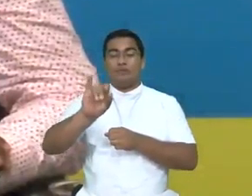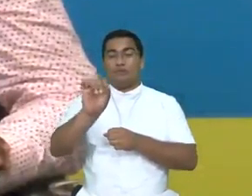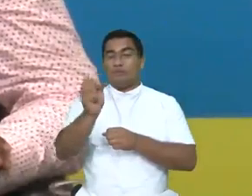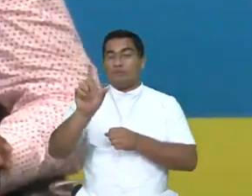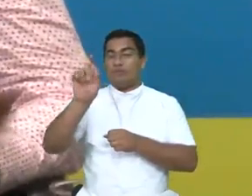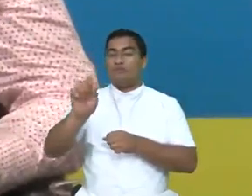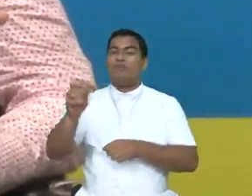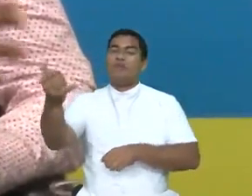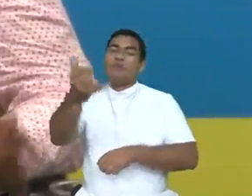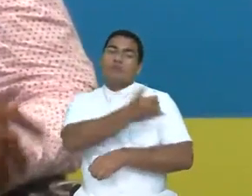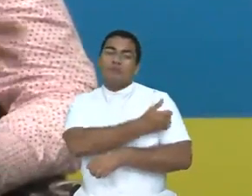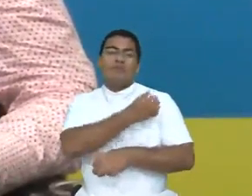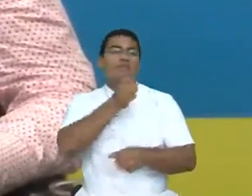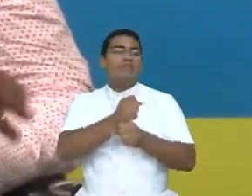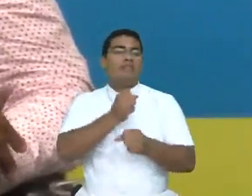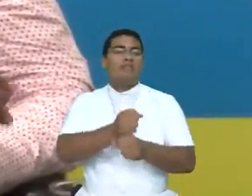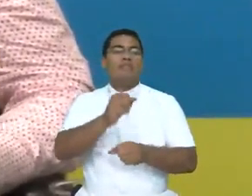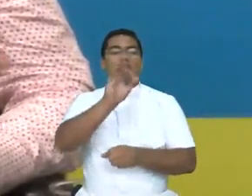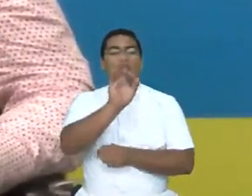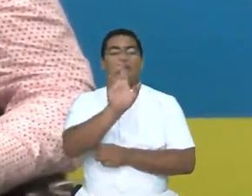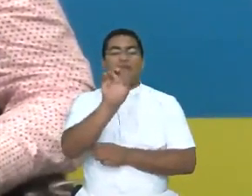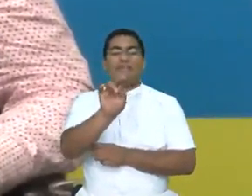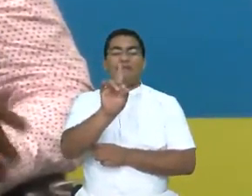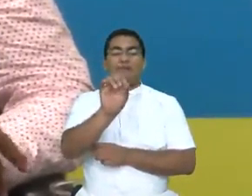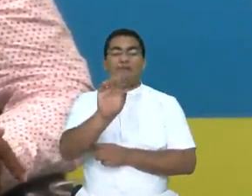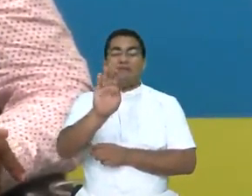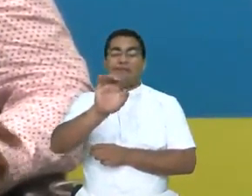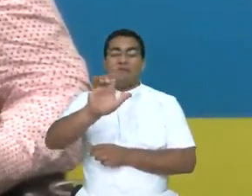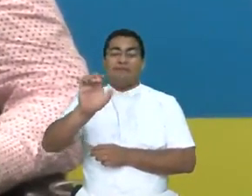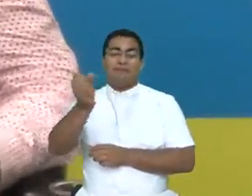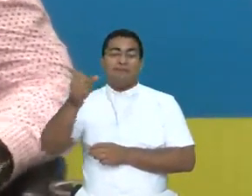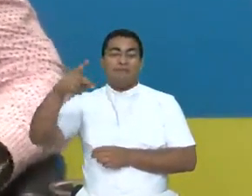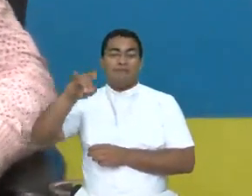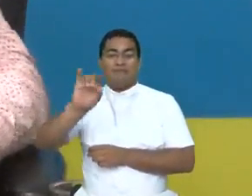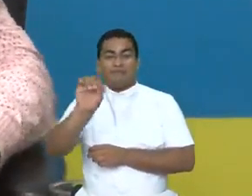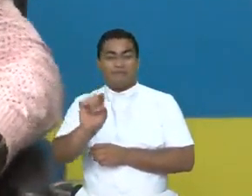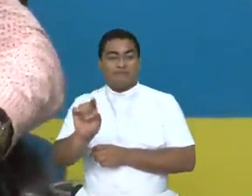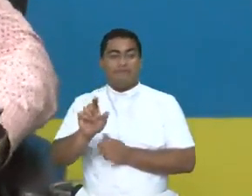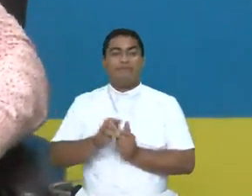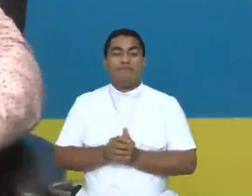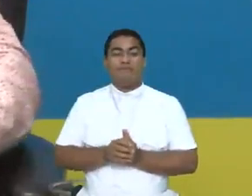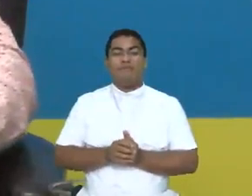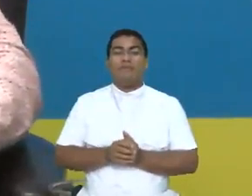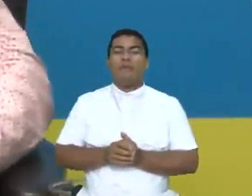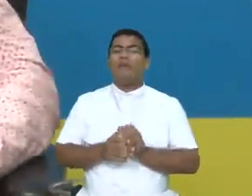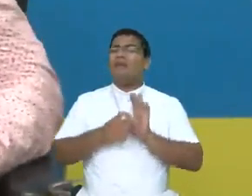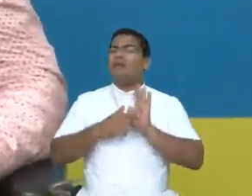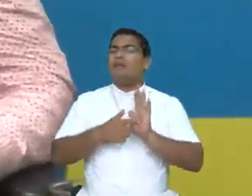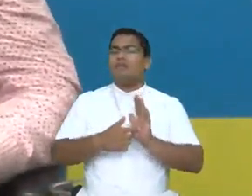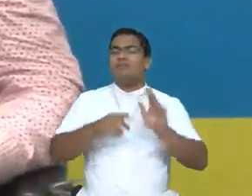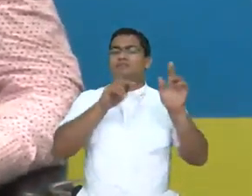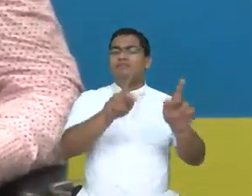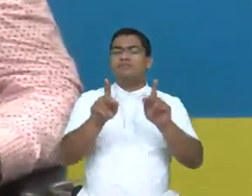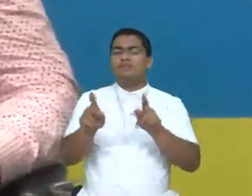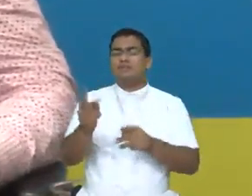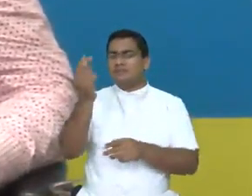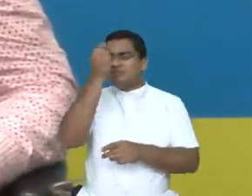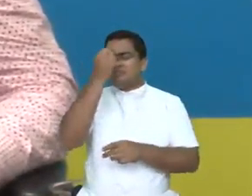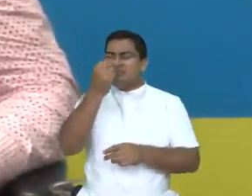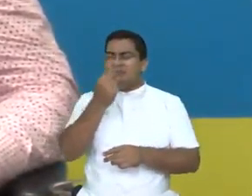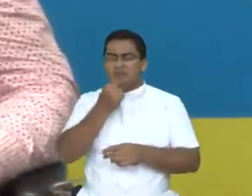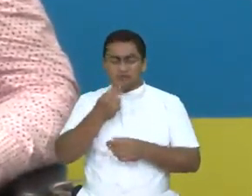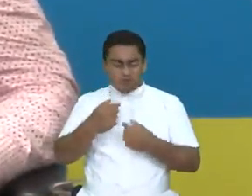Vélez Pai. Doctor, yo le hacía la pregunta durante la pausa de que Algunas personas nos hemos preguntado alguna vez si